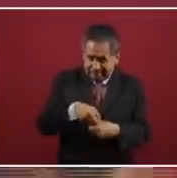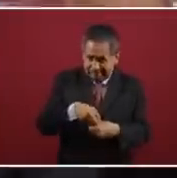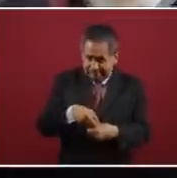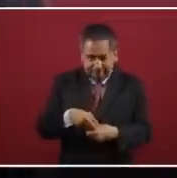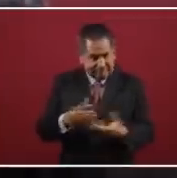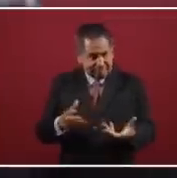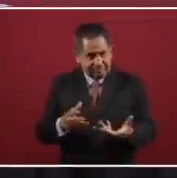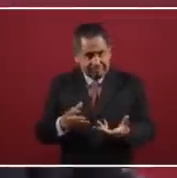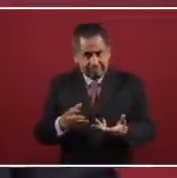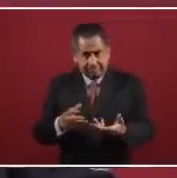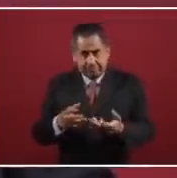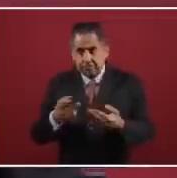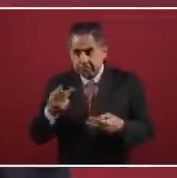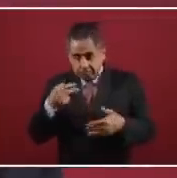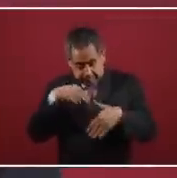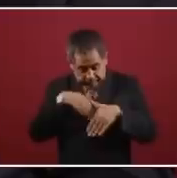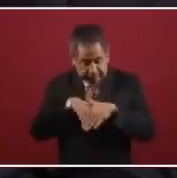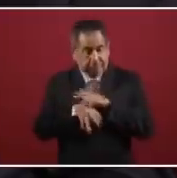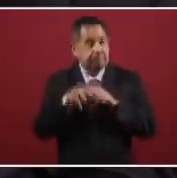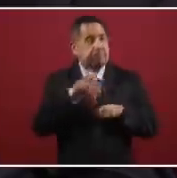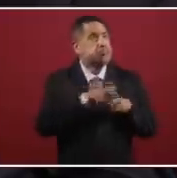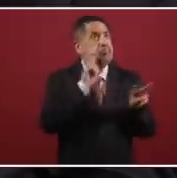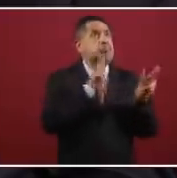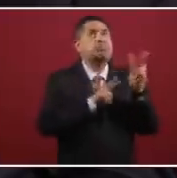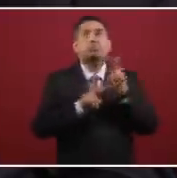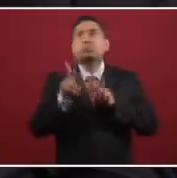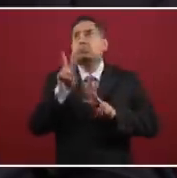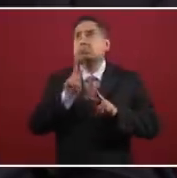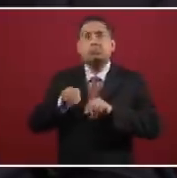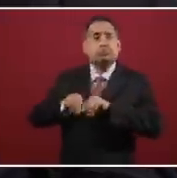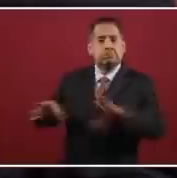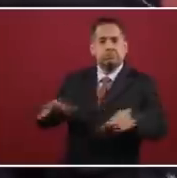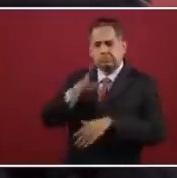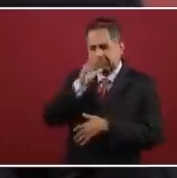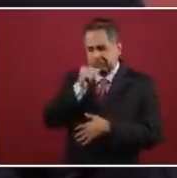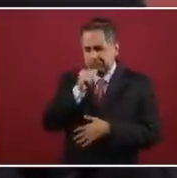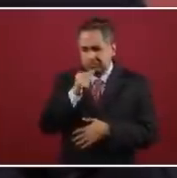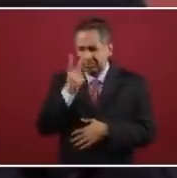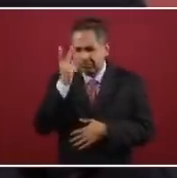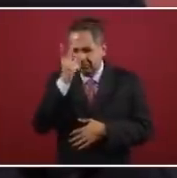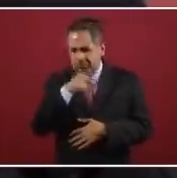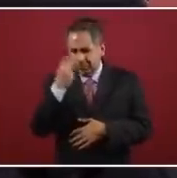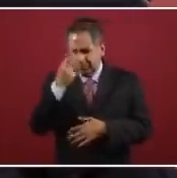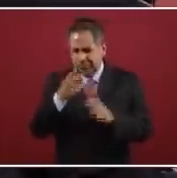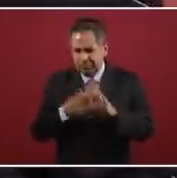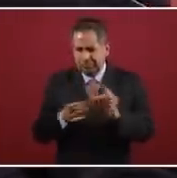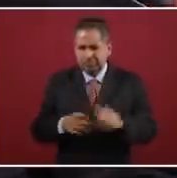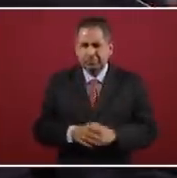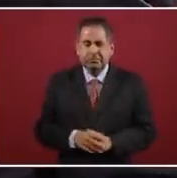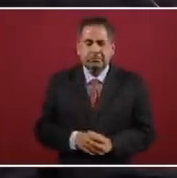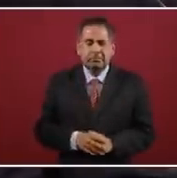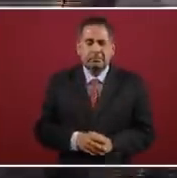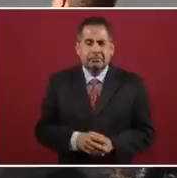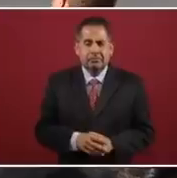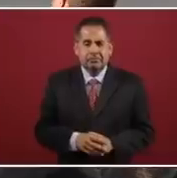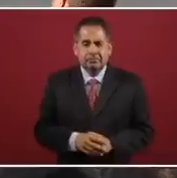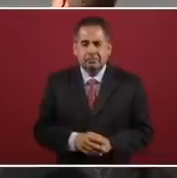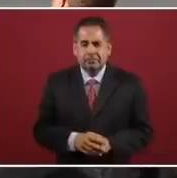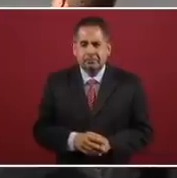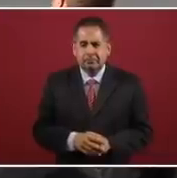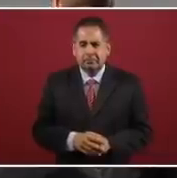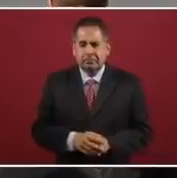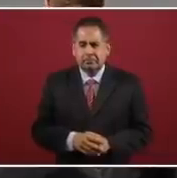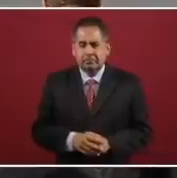Y subieron a ver el avión. 2 horas tardamos. ¿Dos horas? Que iban dando vueltas para. Sí, le hicieron